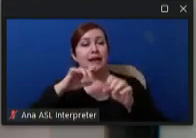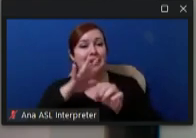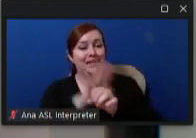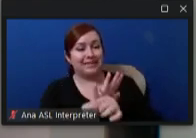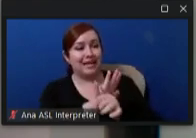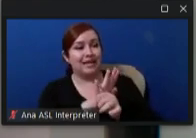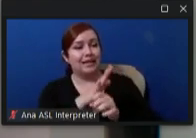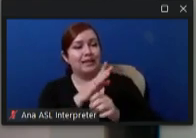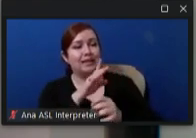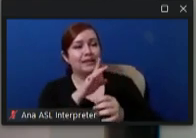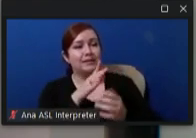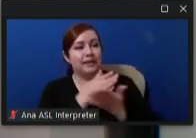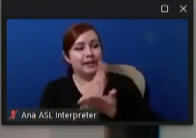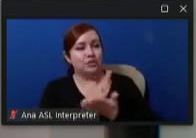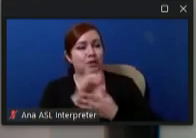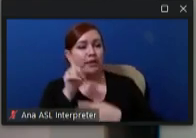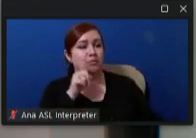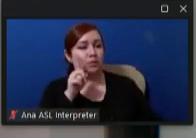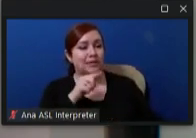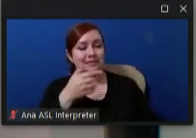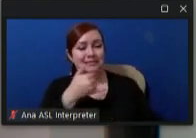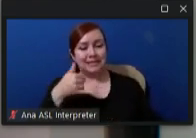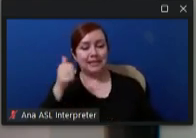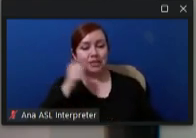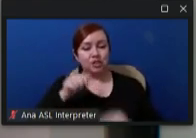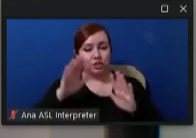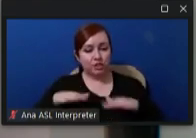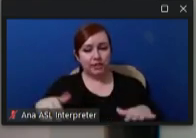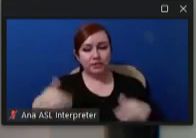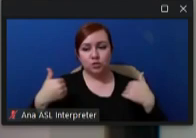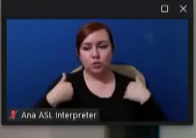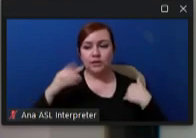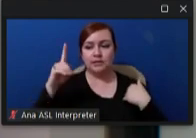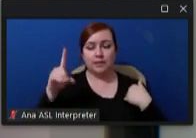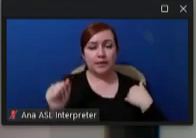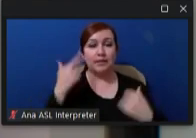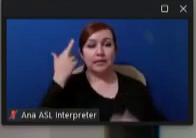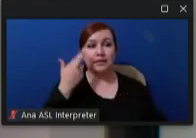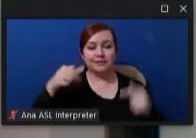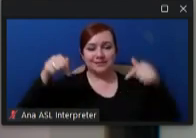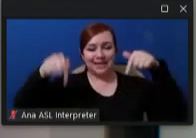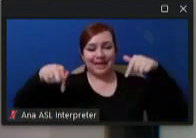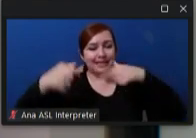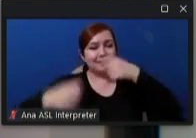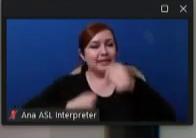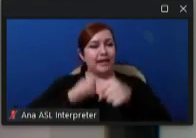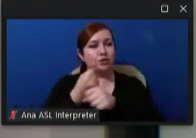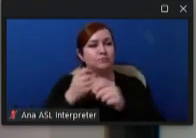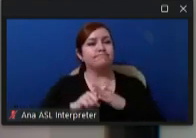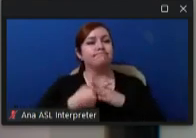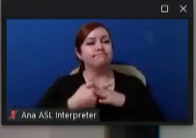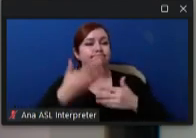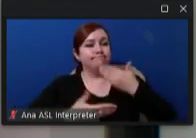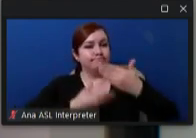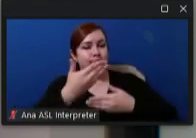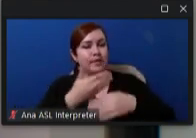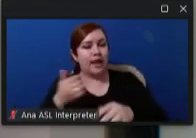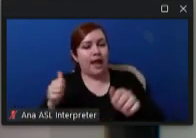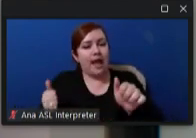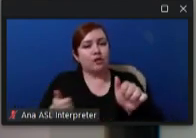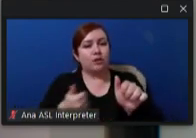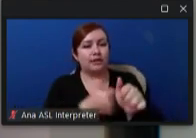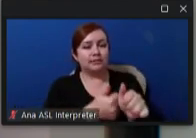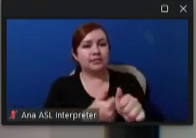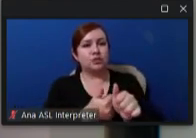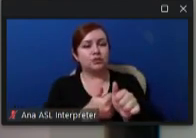mujeres y niñas con discapacidad, y es por esa razón que este año iniciaremos el proceso de actualización y